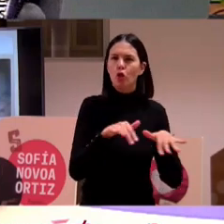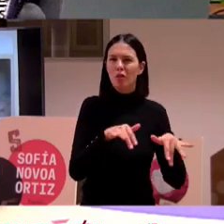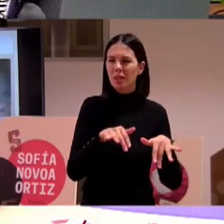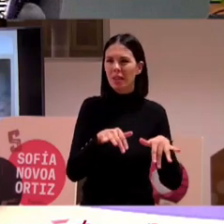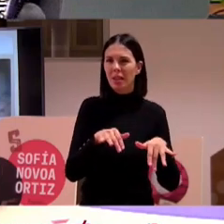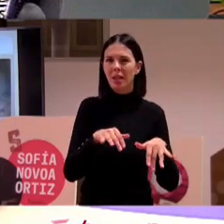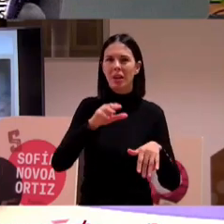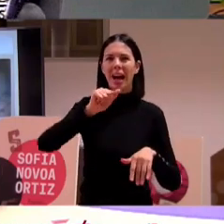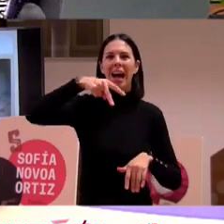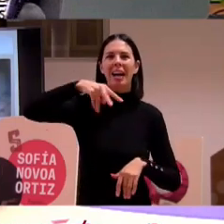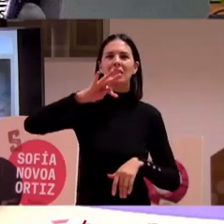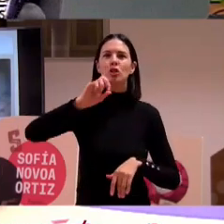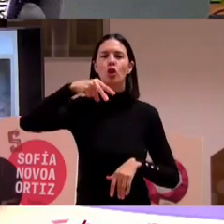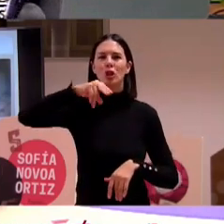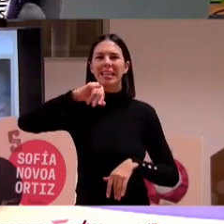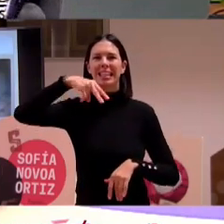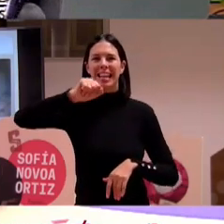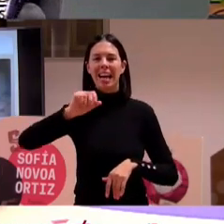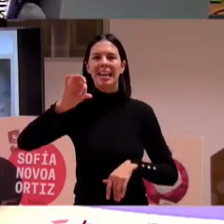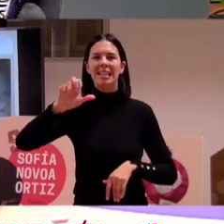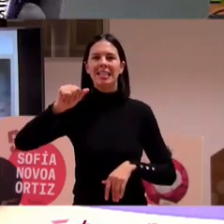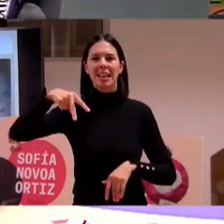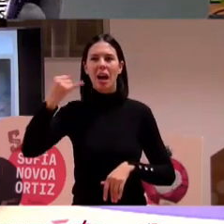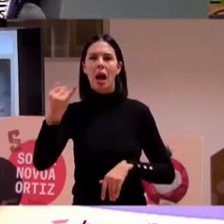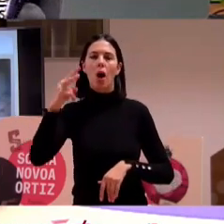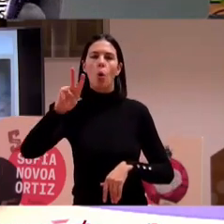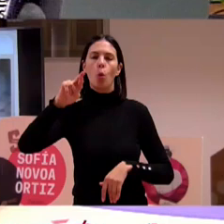é Antonina Sanjurjo. Antonina Sanjurjo